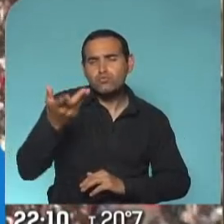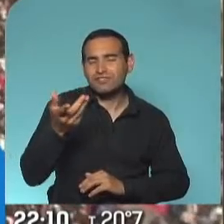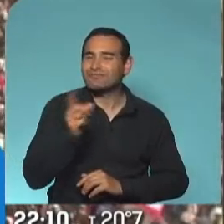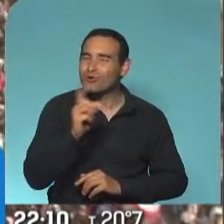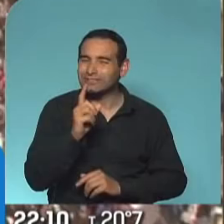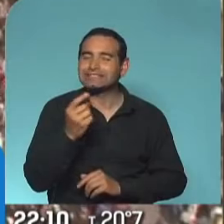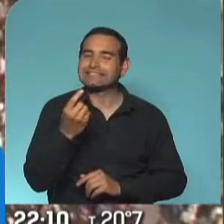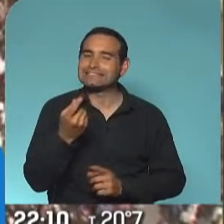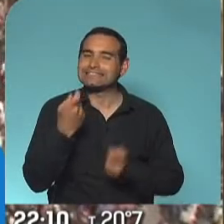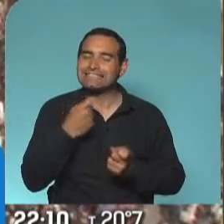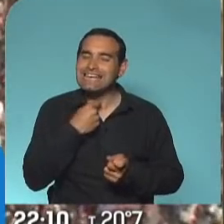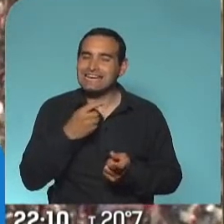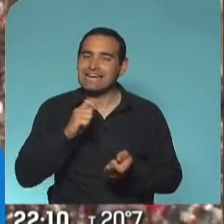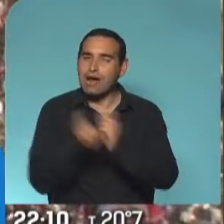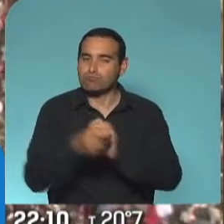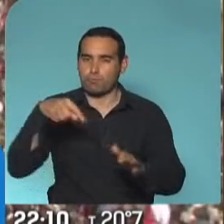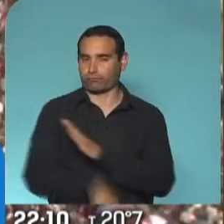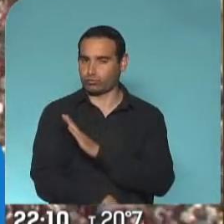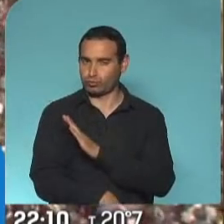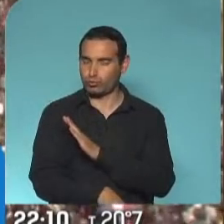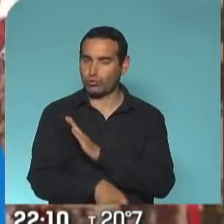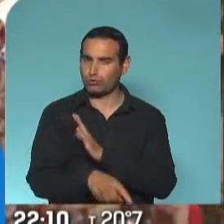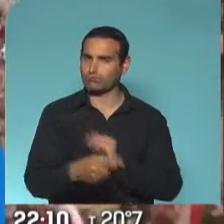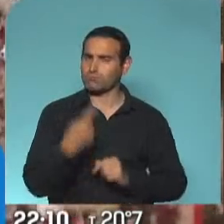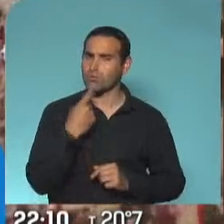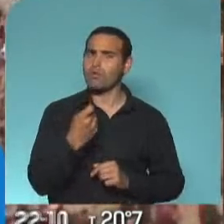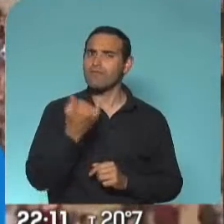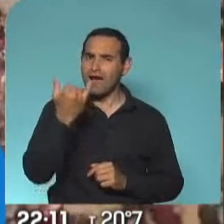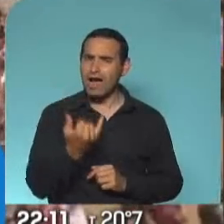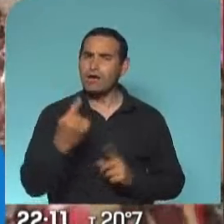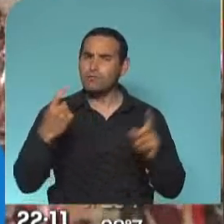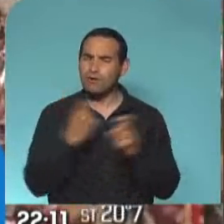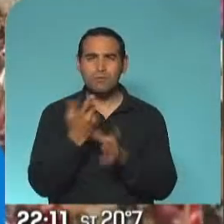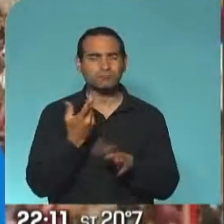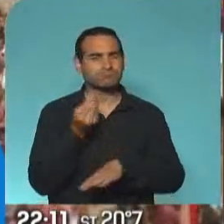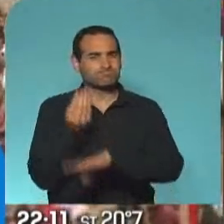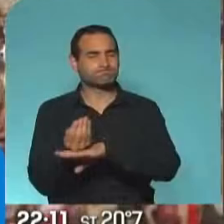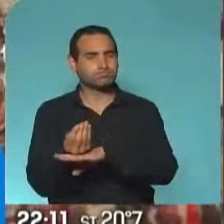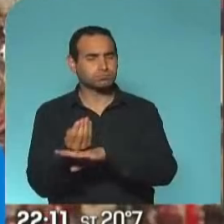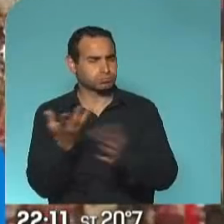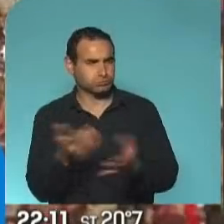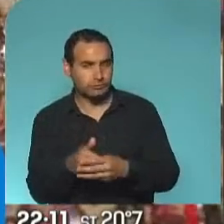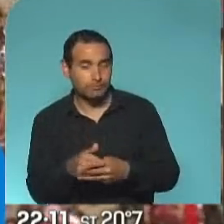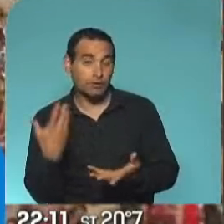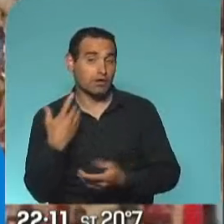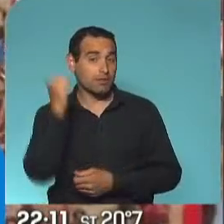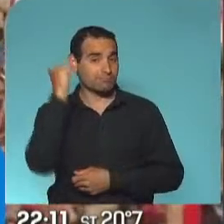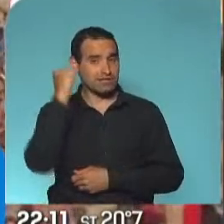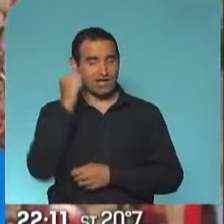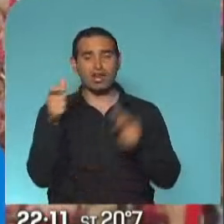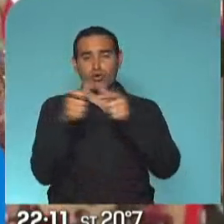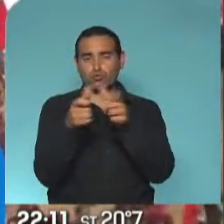cambio estructural, que también deja ver una crisis de representación. ¿Por qué? Porque Piñera se reúne